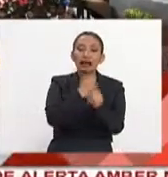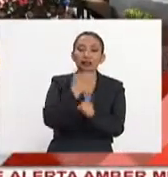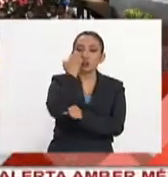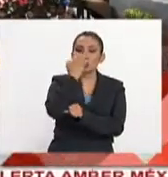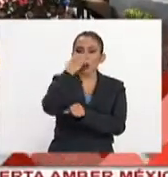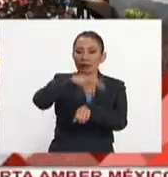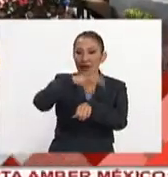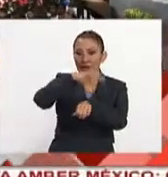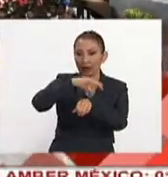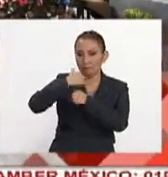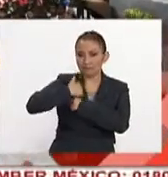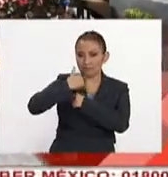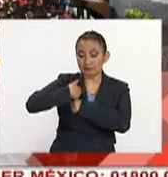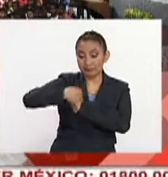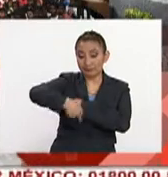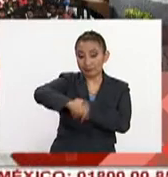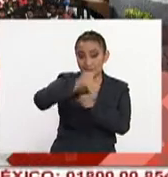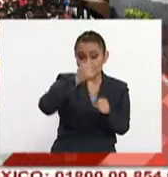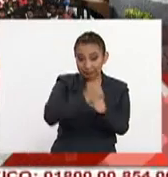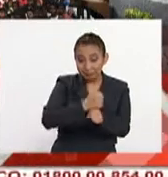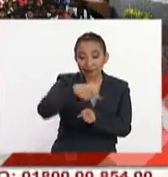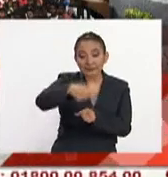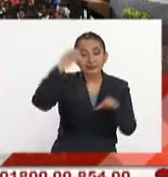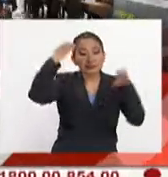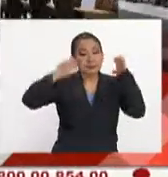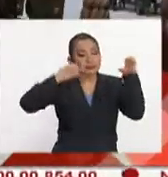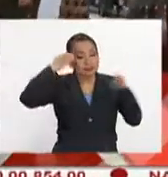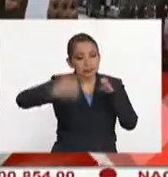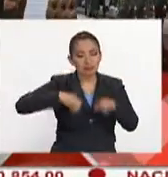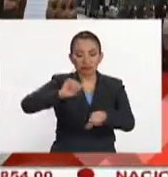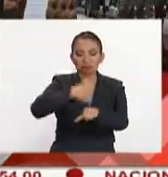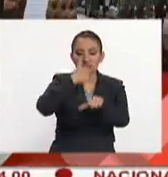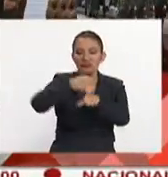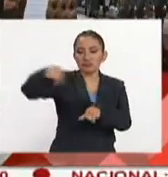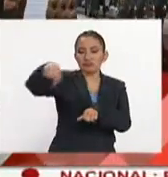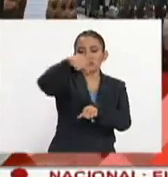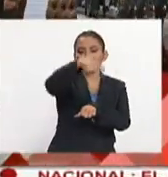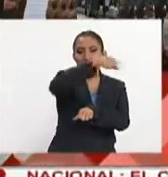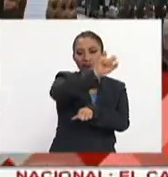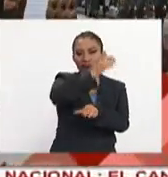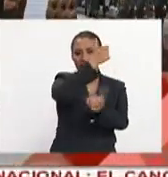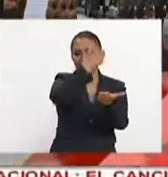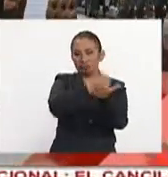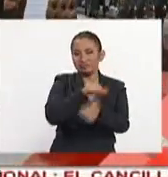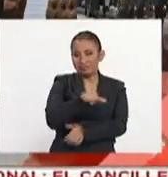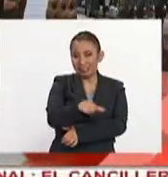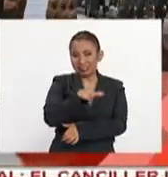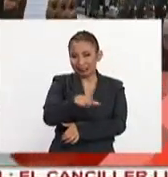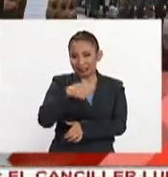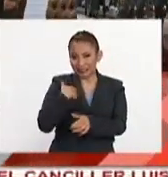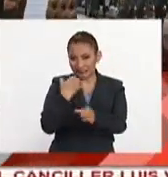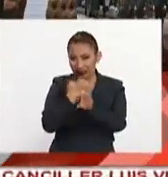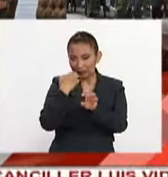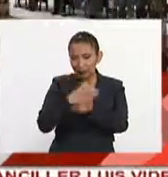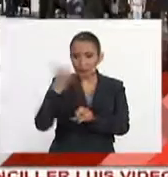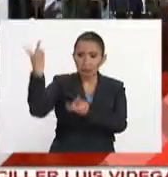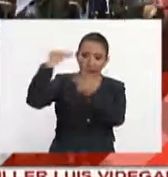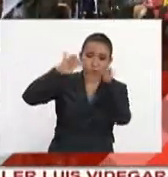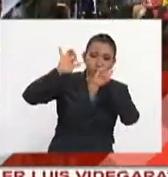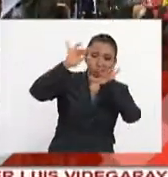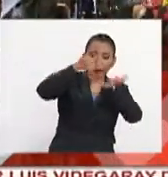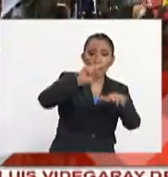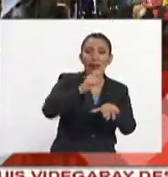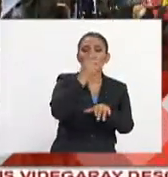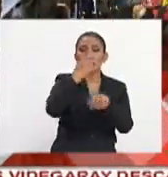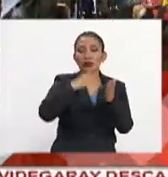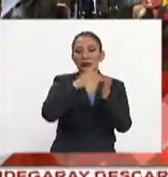Escuela Médico Militar. En lo que va de este año, esta exposición se ha instalado en 20 ciudades de 16 estados y ha recibido a más de 21